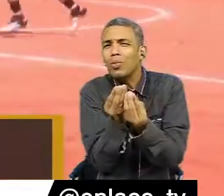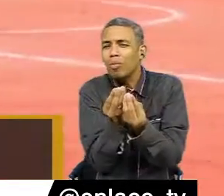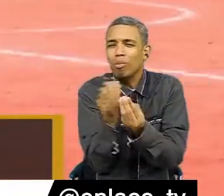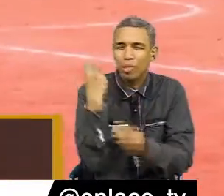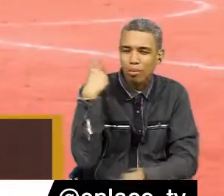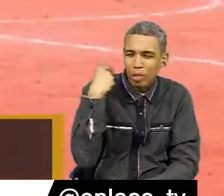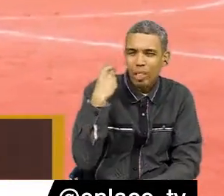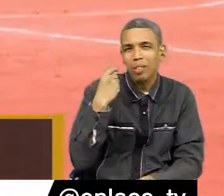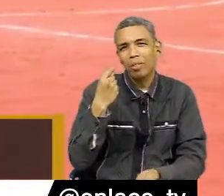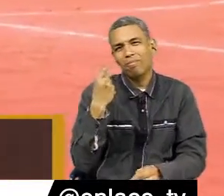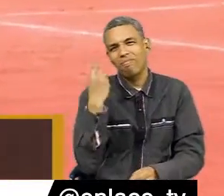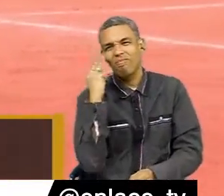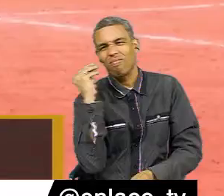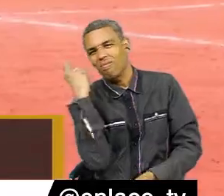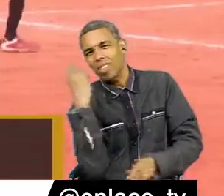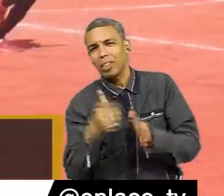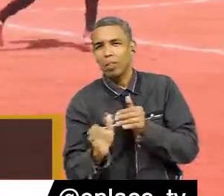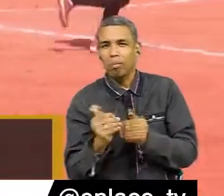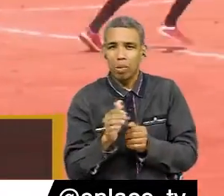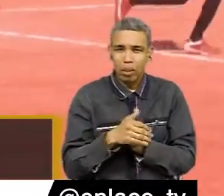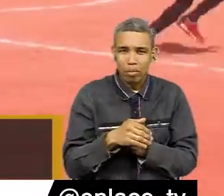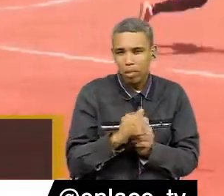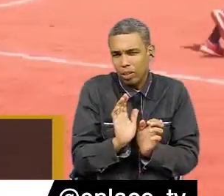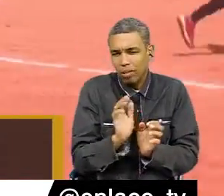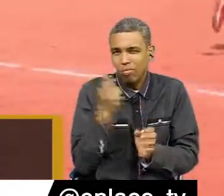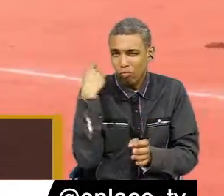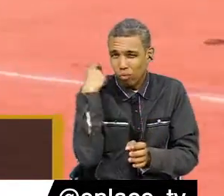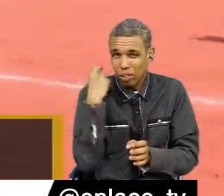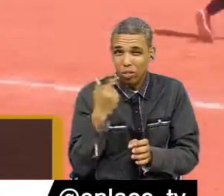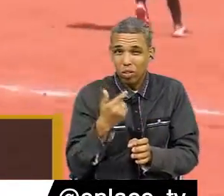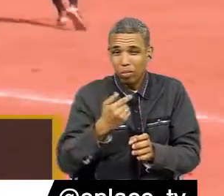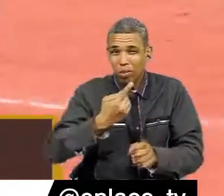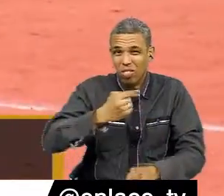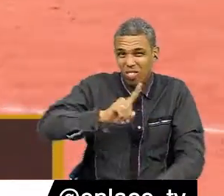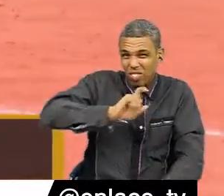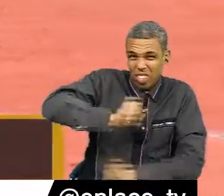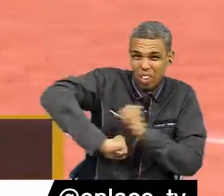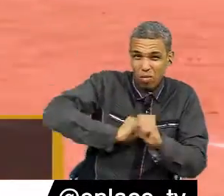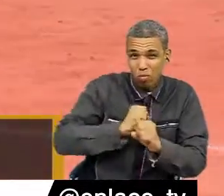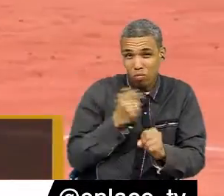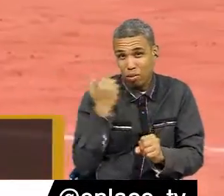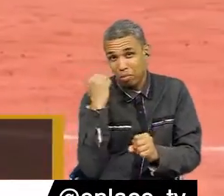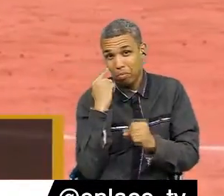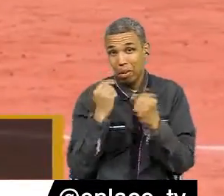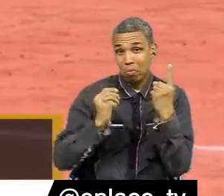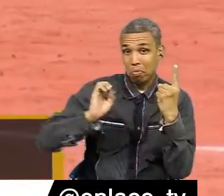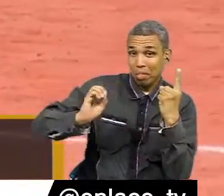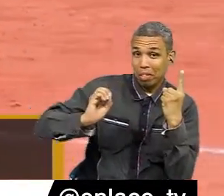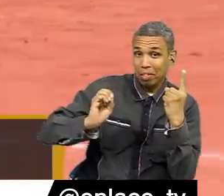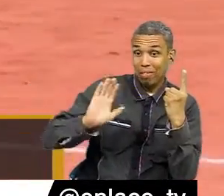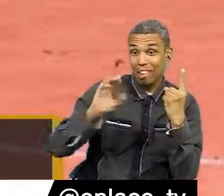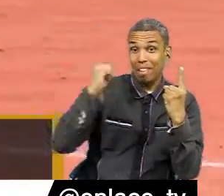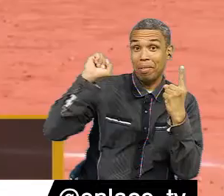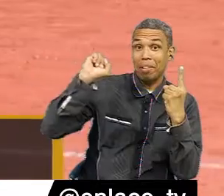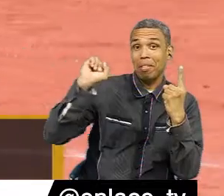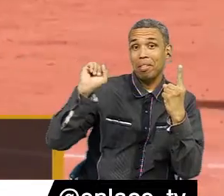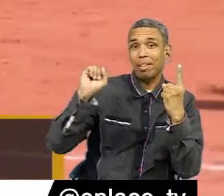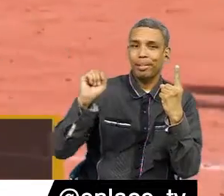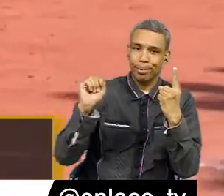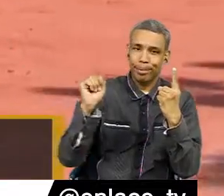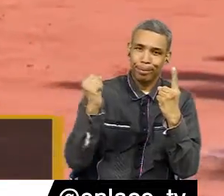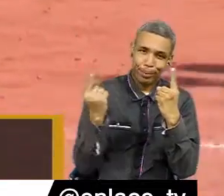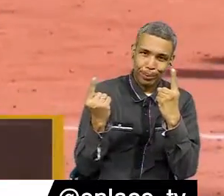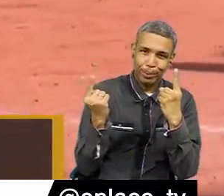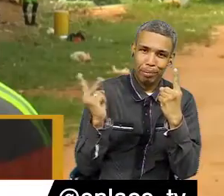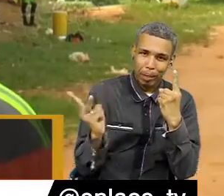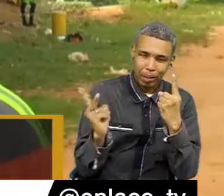14, la 16 y la mujer. Somos nuevos en esto y pues íbamos 1-0, ahora vamos 2-1. Los muchachos vienen cada día aprendiendo más y todo